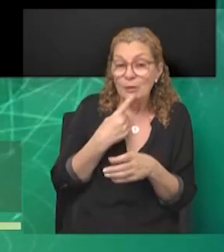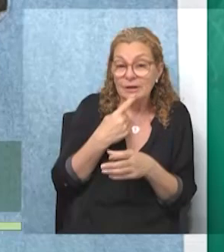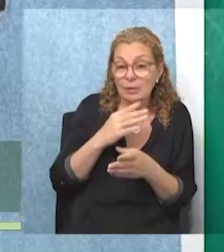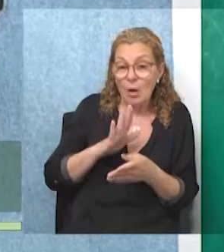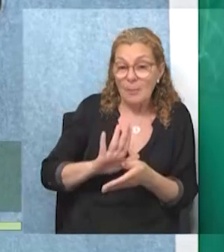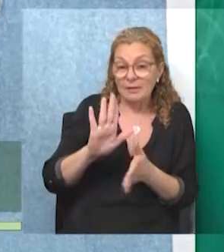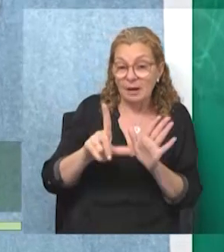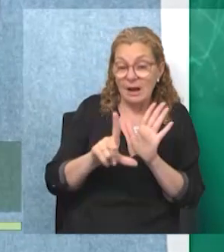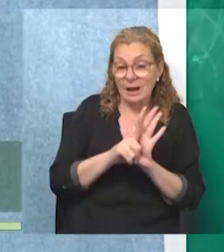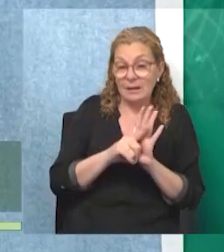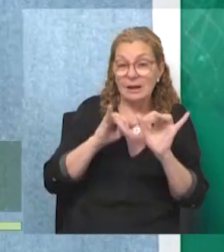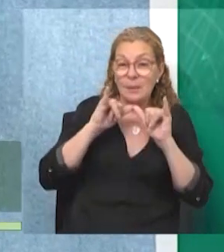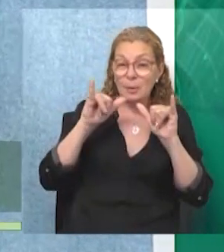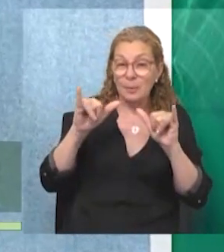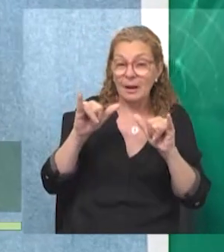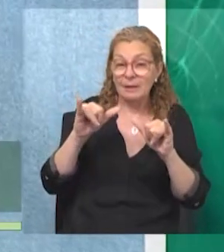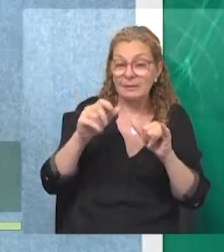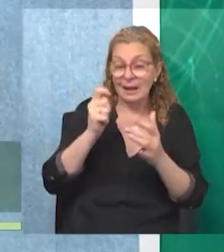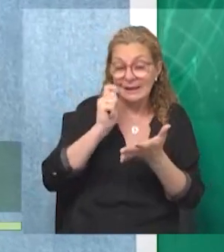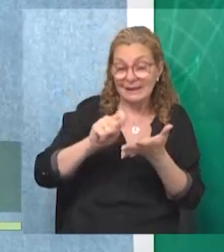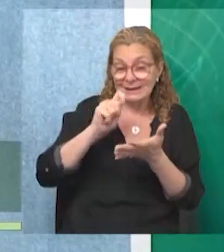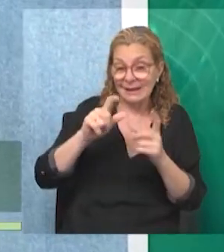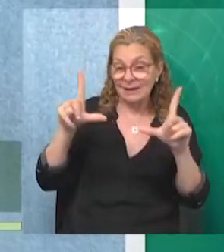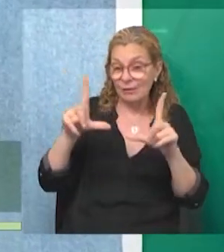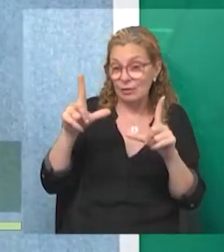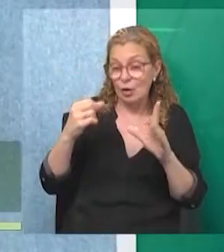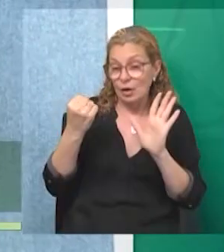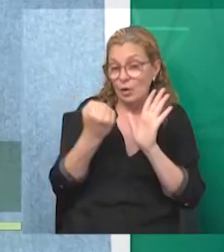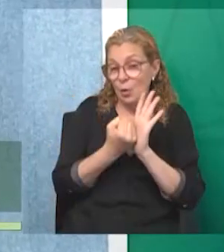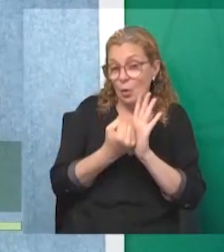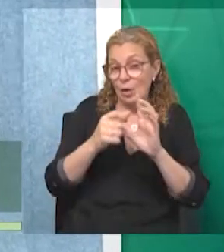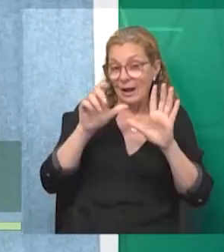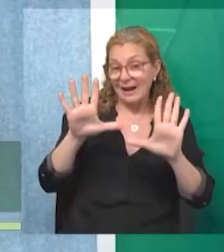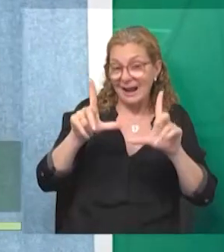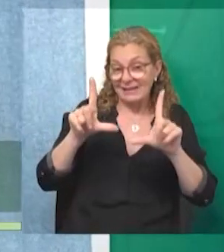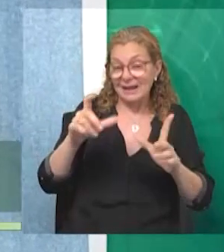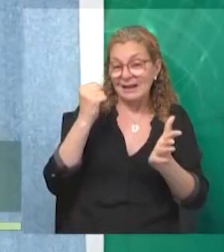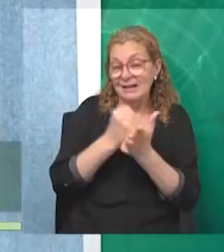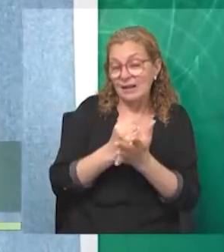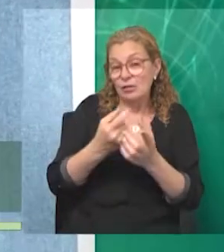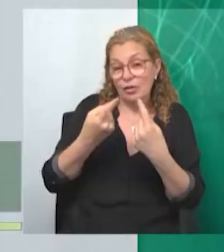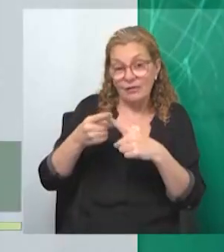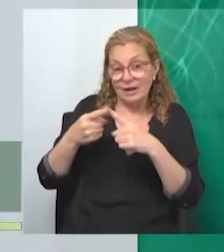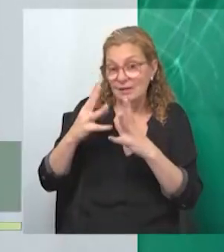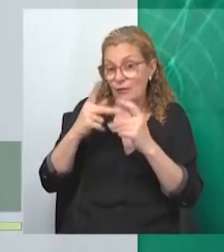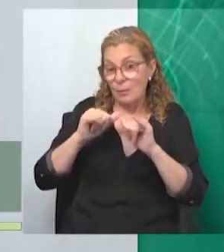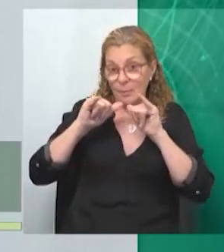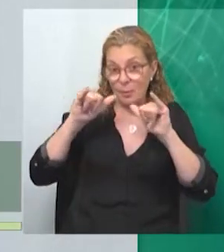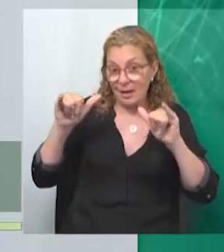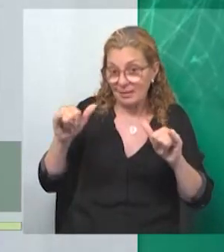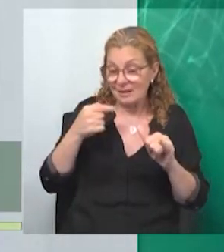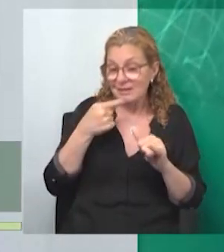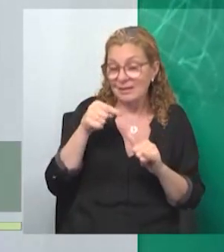legalmente en la propaganda verbal escrita o televisiva escudos carteles sellos membretes y toda otra forma de publicidad esta